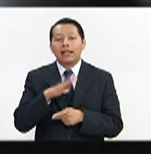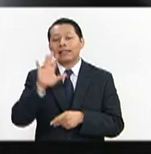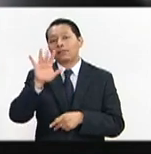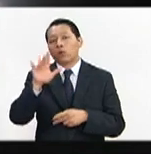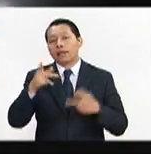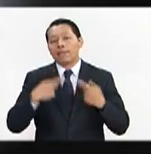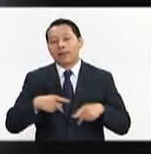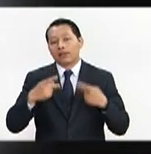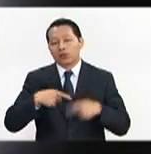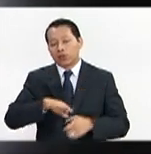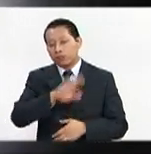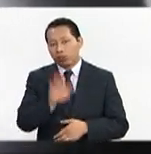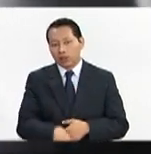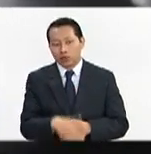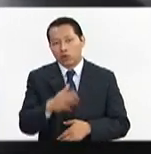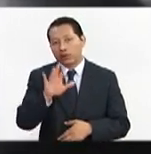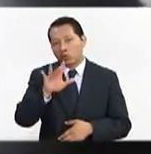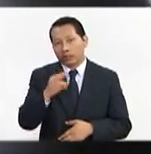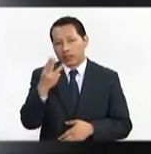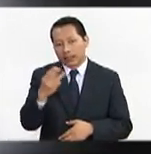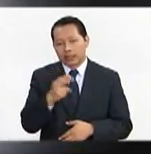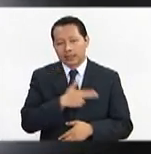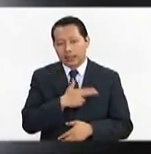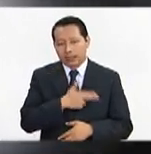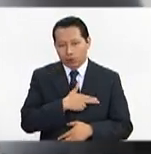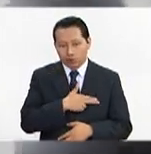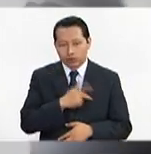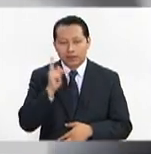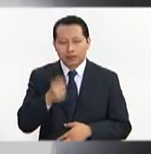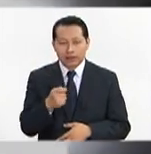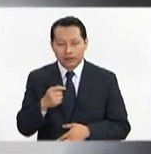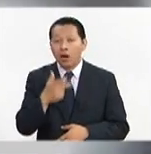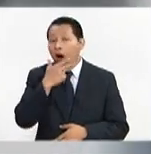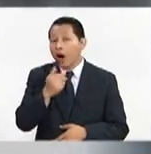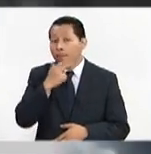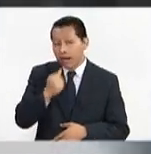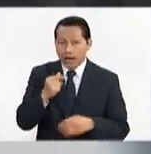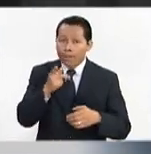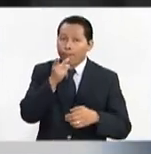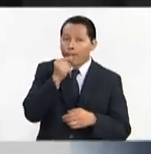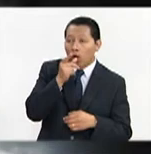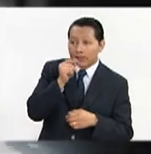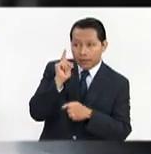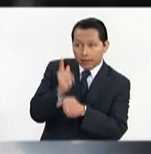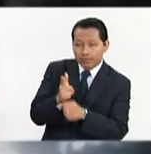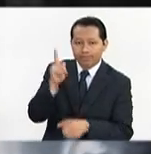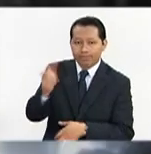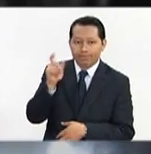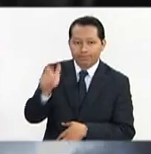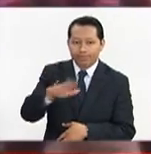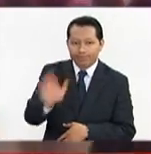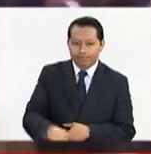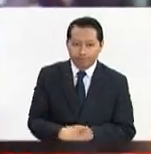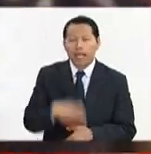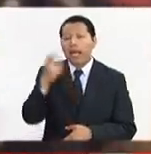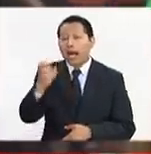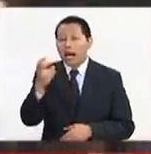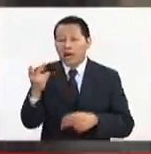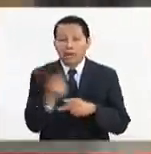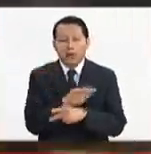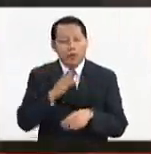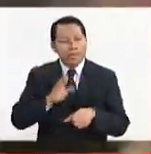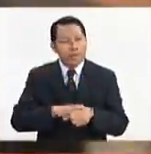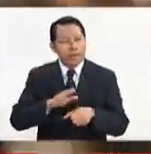50 personas muertas y 53 heridos. El autor del ataque fue abatido por la policía. Dicho ataque es considerado el